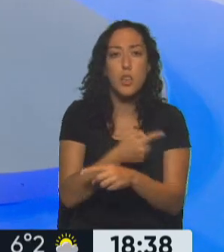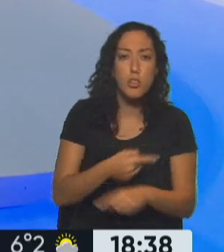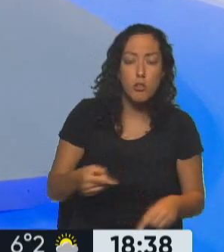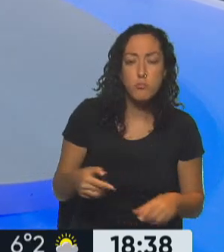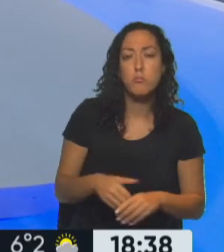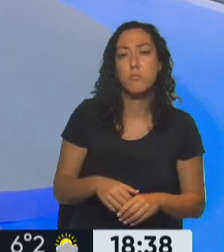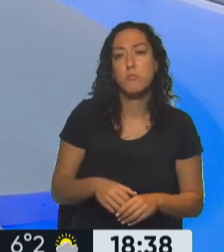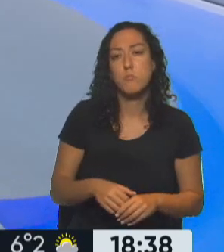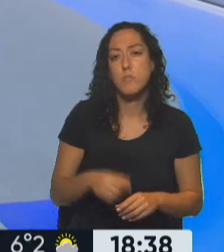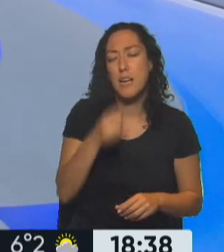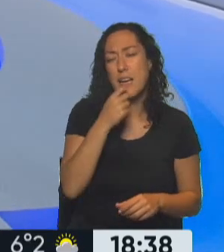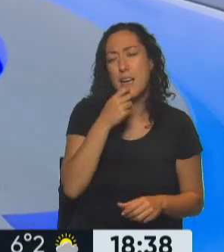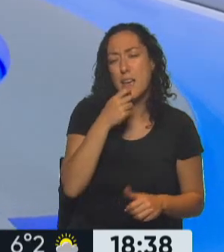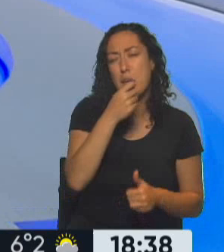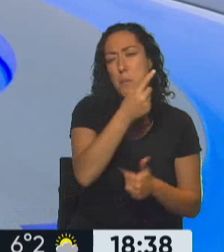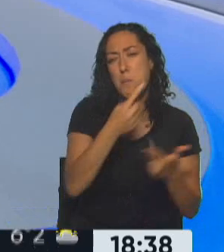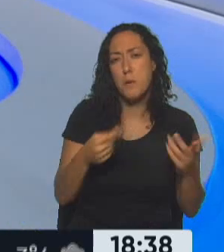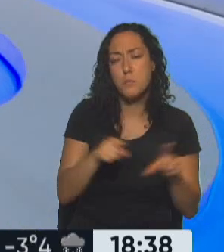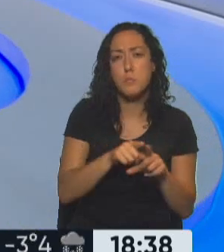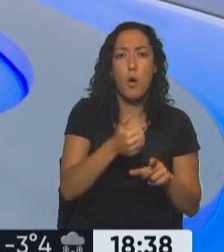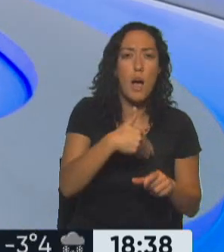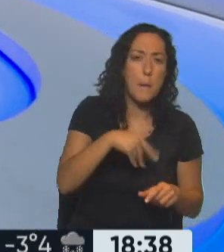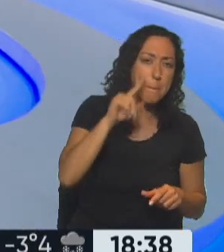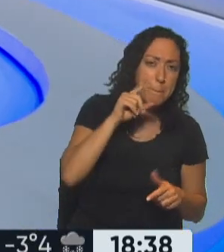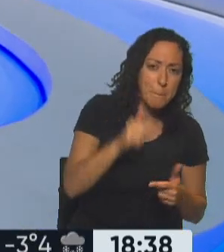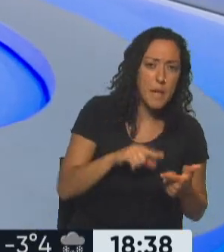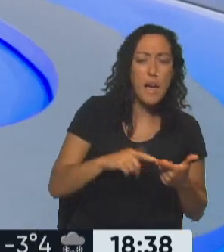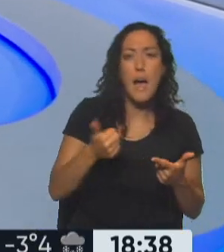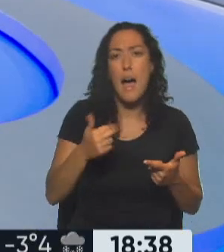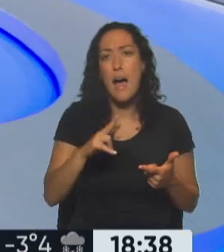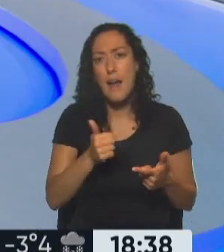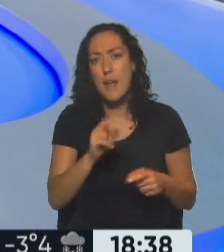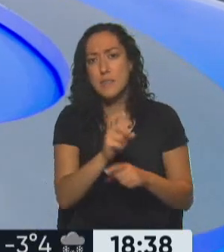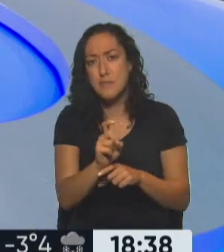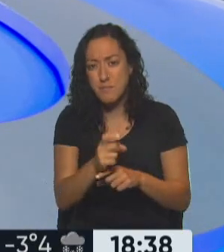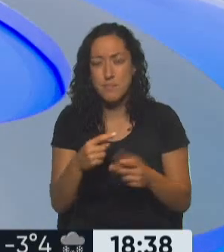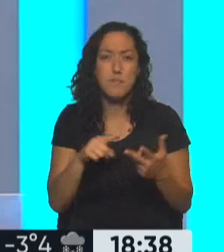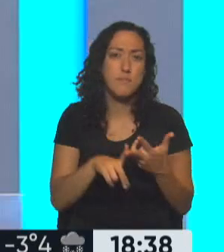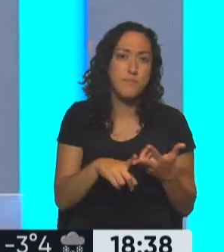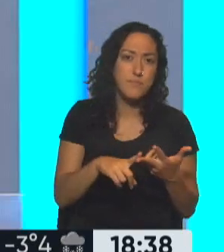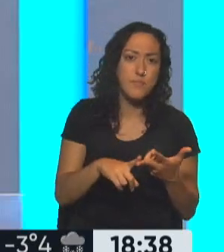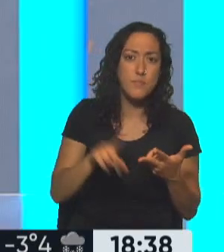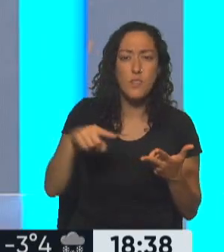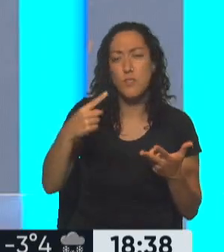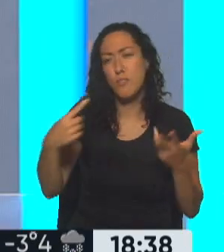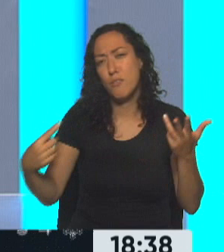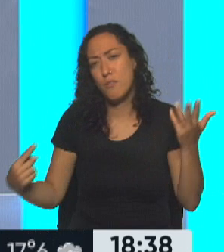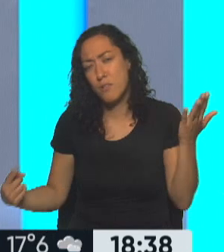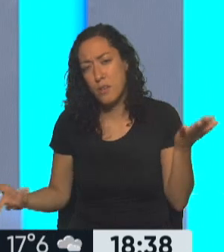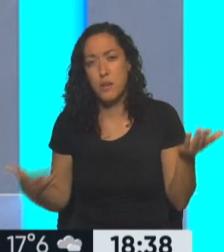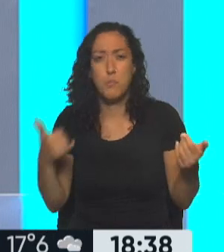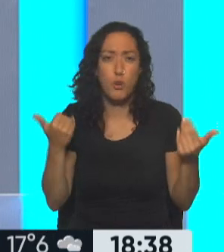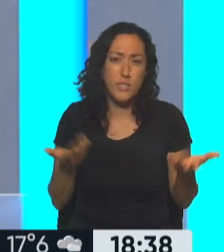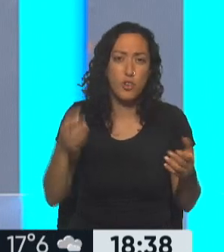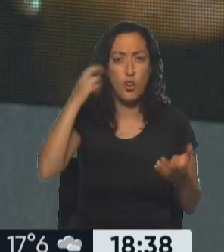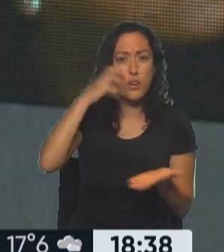ejemplos de diferentes causas como AMIA, como el Ara San Juan y otros que dan plafón para que eso avance en el Congreso.